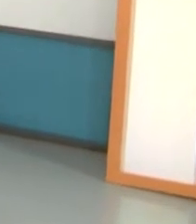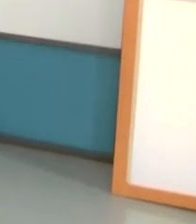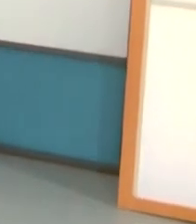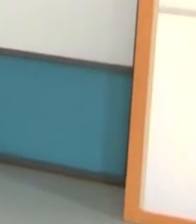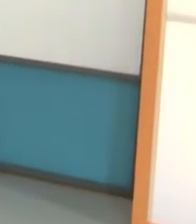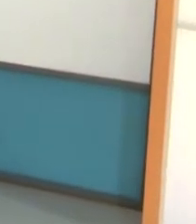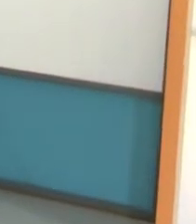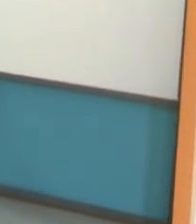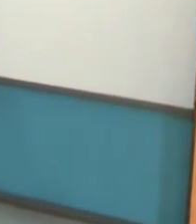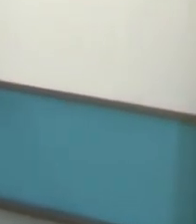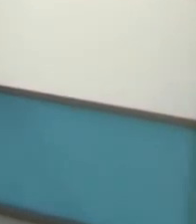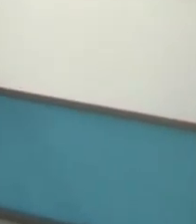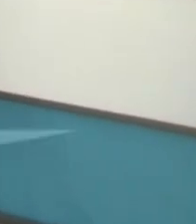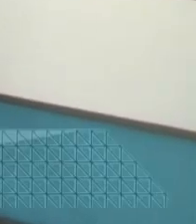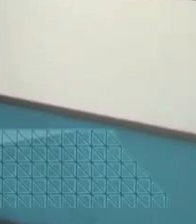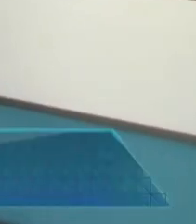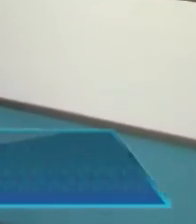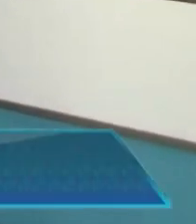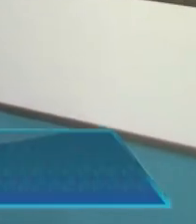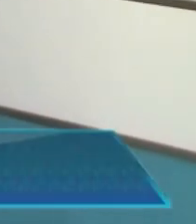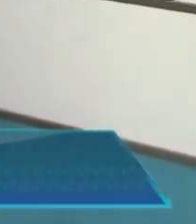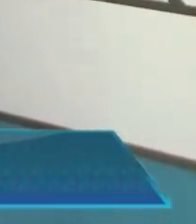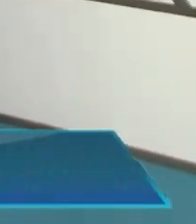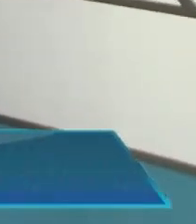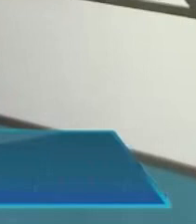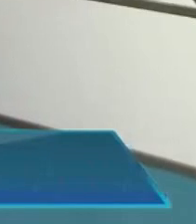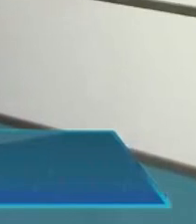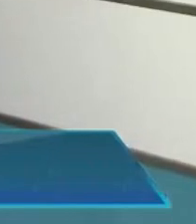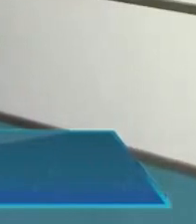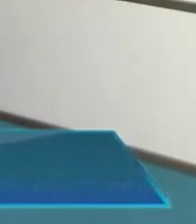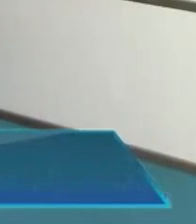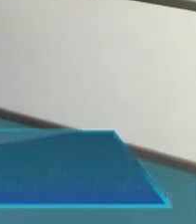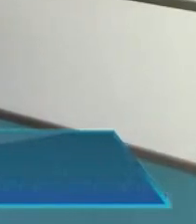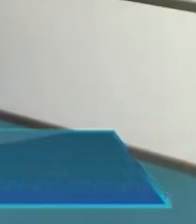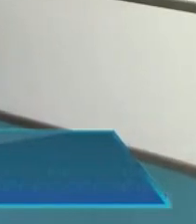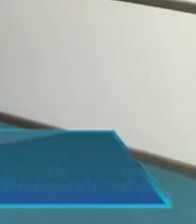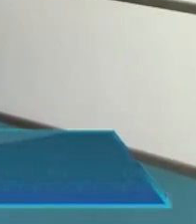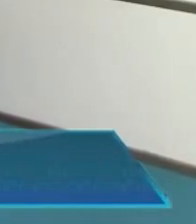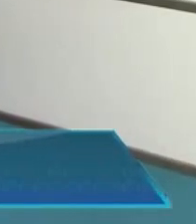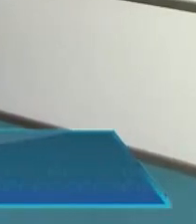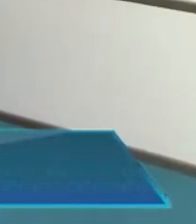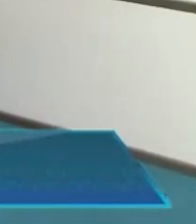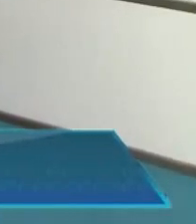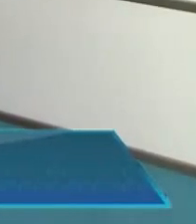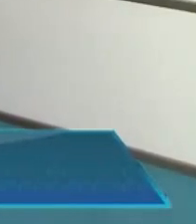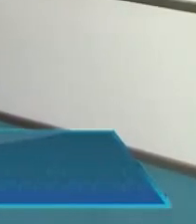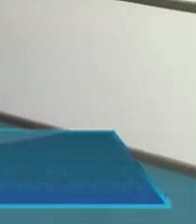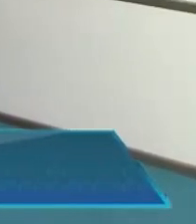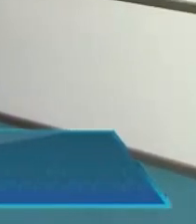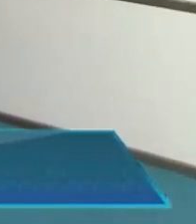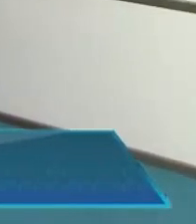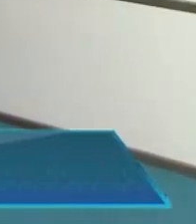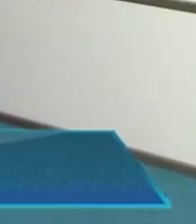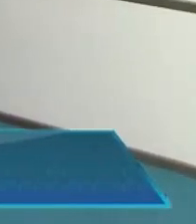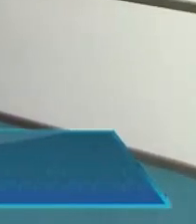Continuamos en Universidad Noticias. Estaba pensando en qué iba a comer esta noche. ¿Y qué decidió? Y no sé qué me van a preparar porque voy a ir a ver a Boca,